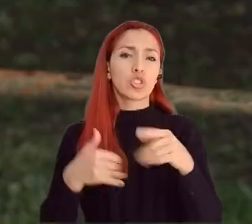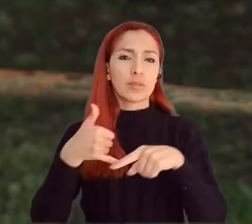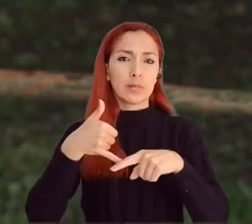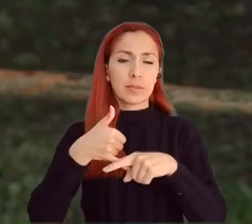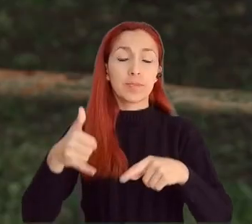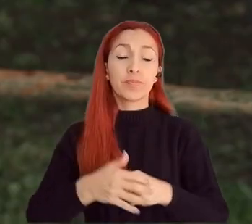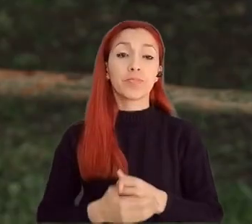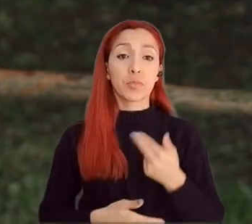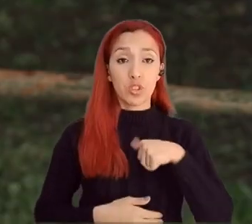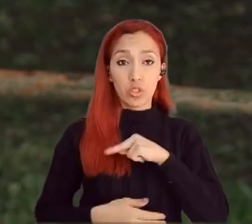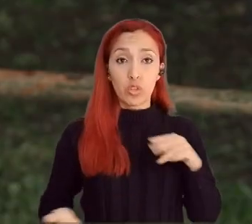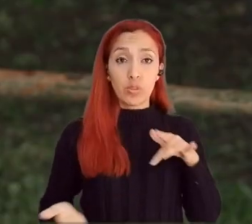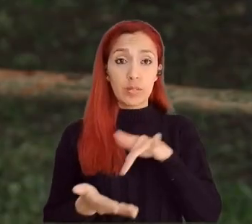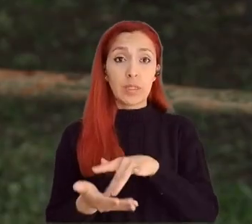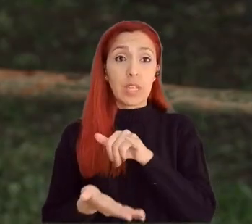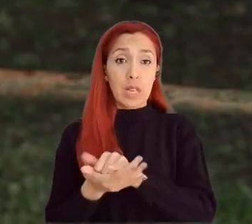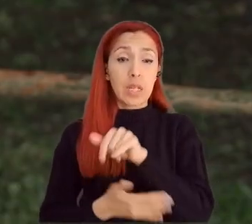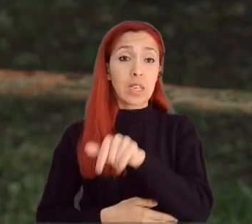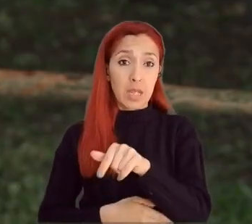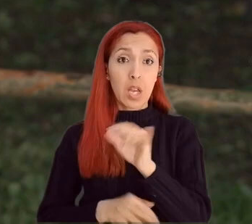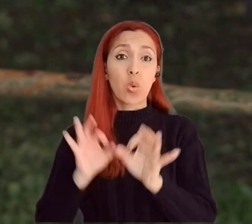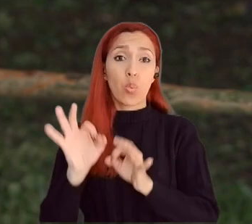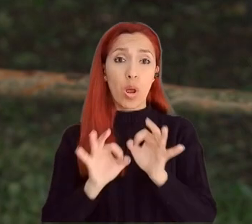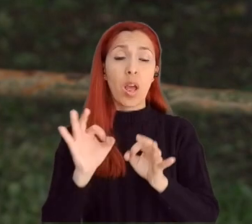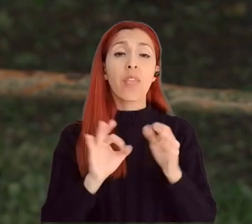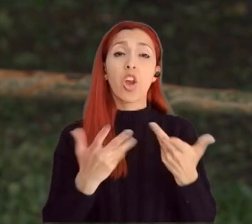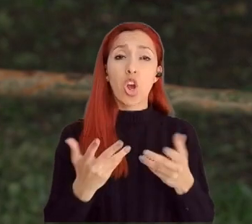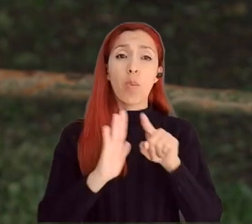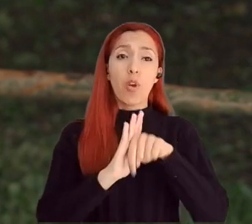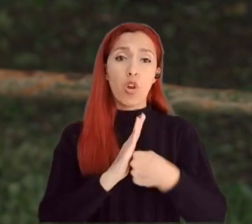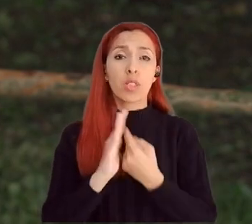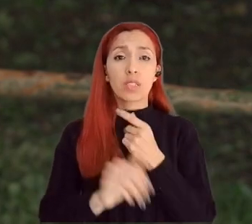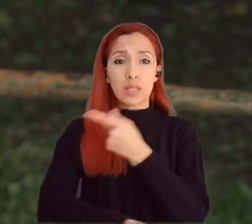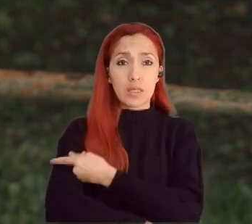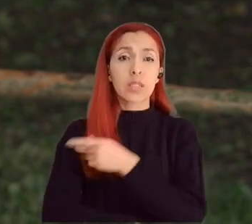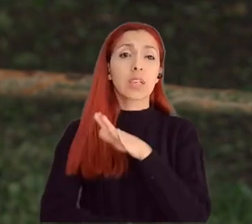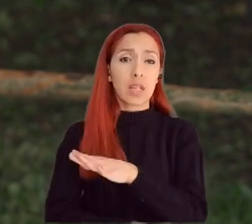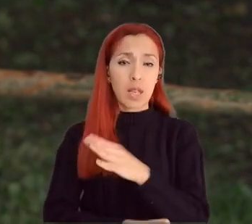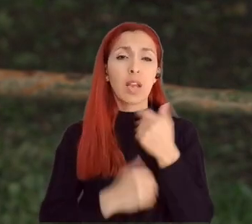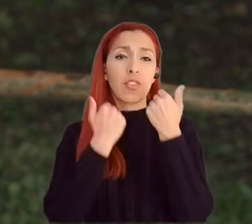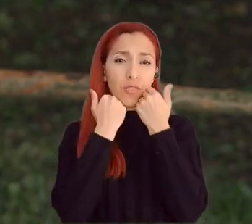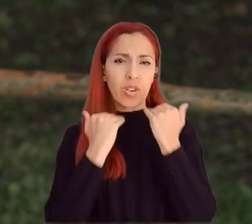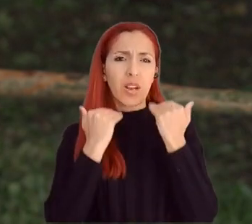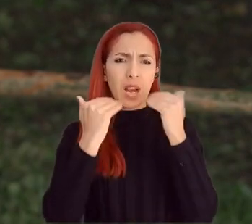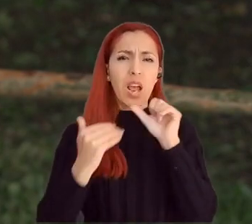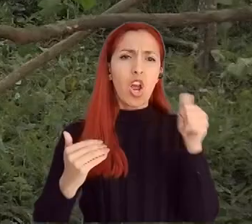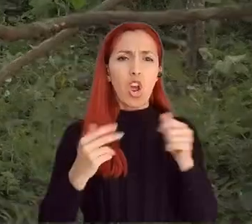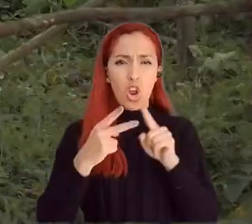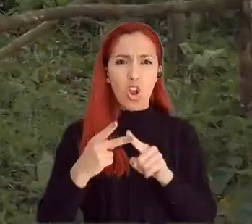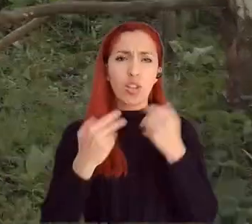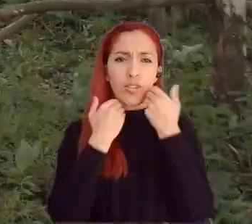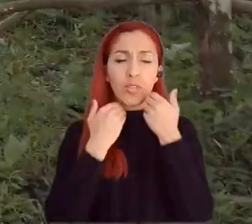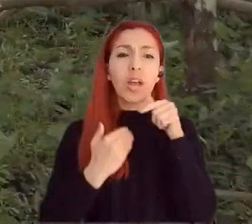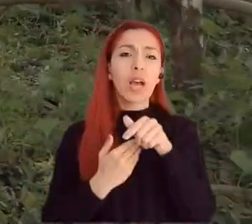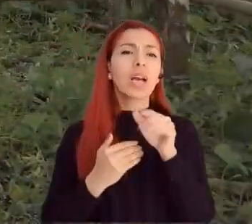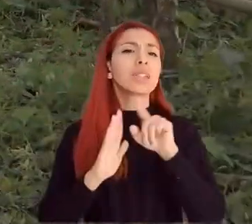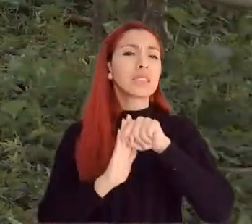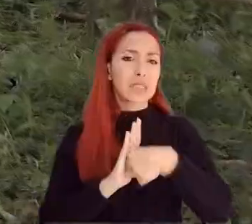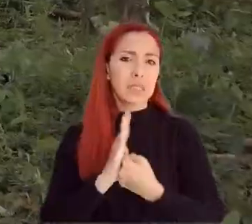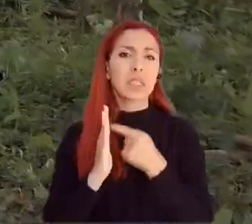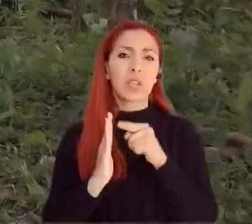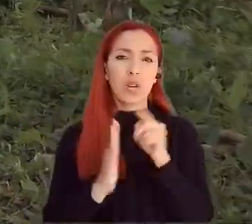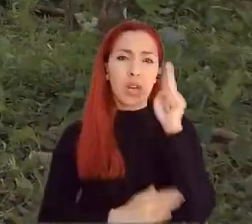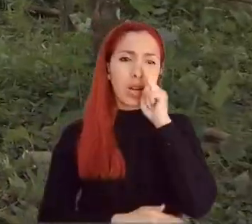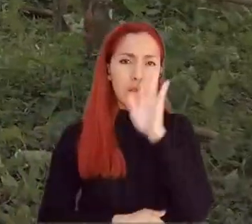Amazonas. Estamos aquí realizando supervisión de ciclo de vacunación contra fiebre aftosa y brucelosis bovina en conformidad con el